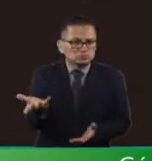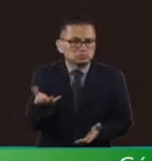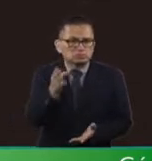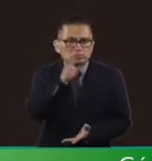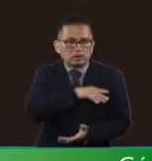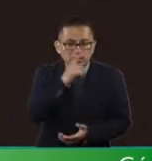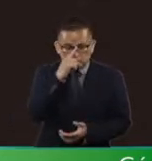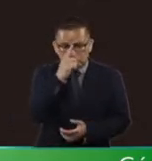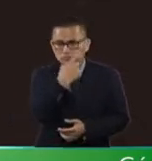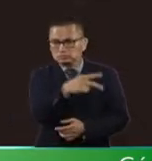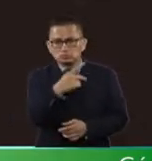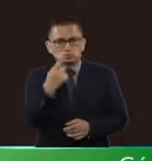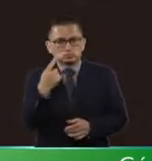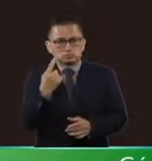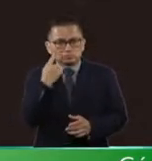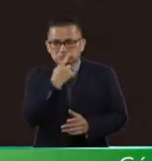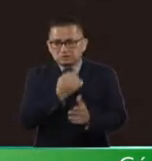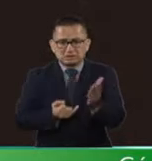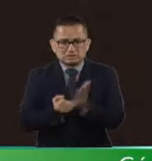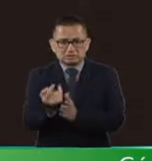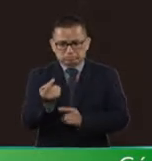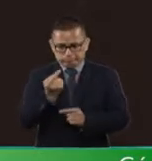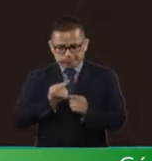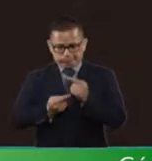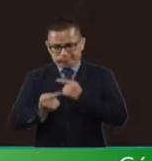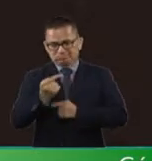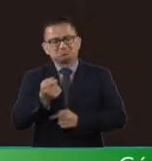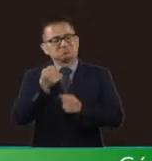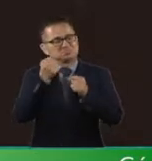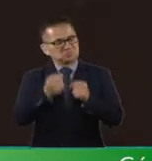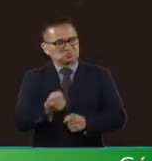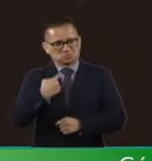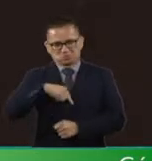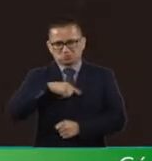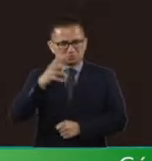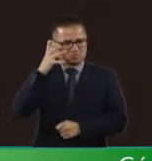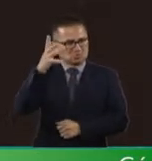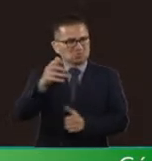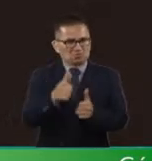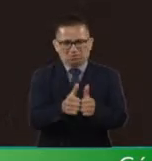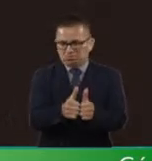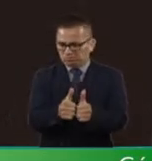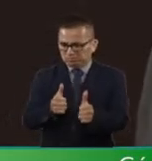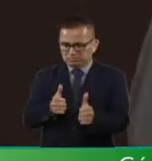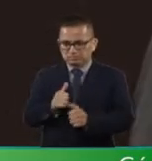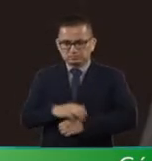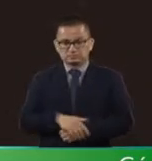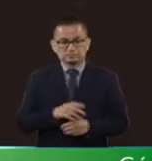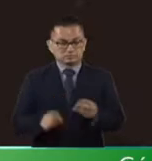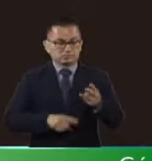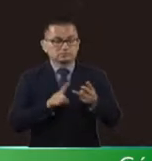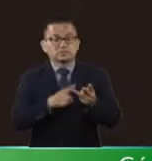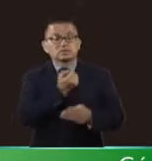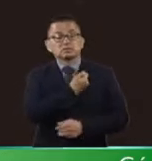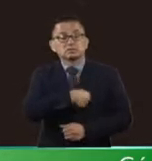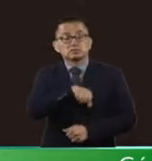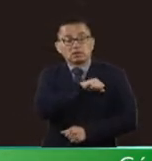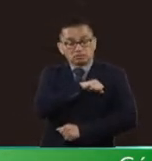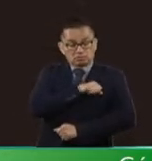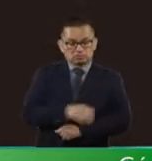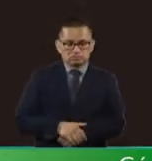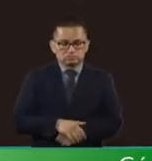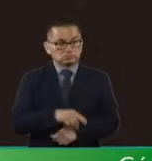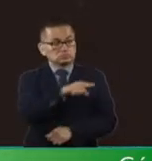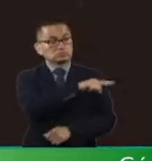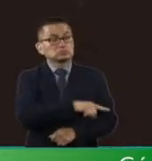decisiones regresivas que nos llevarán a un rezago en el futuro eh próximo y salud porque aunque se empeñen